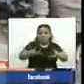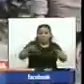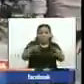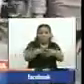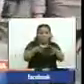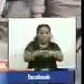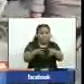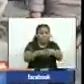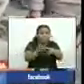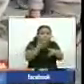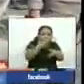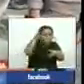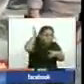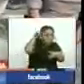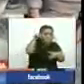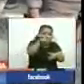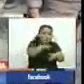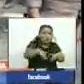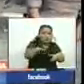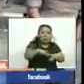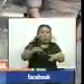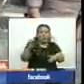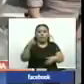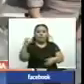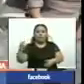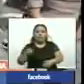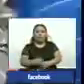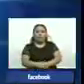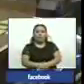étnica Ungur en la región occidental de Xinjiang.